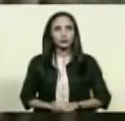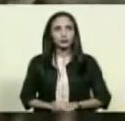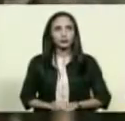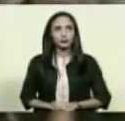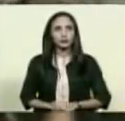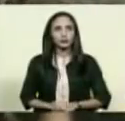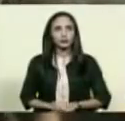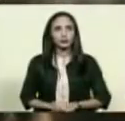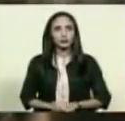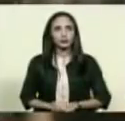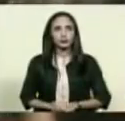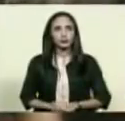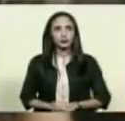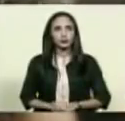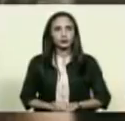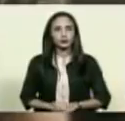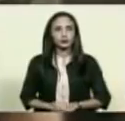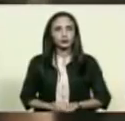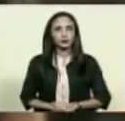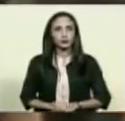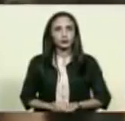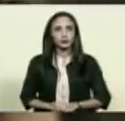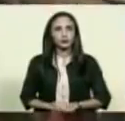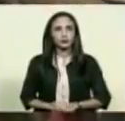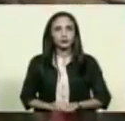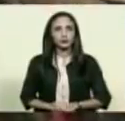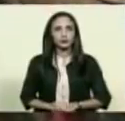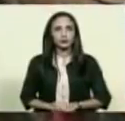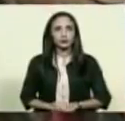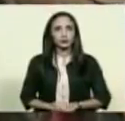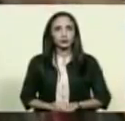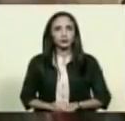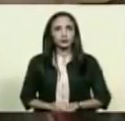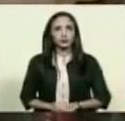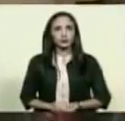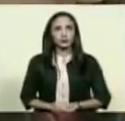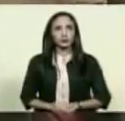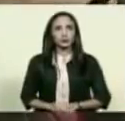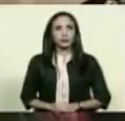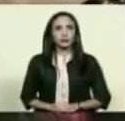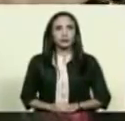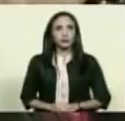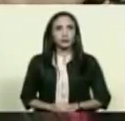Robert Zapoleo, el constituyente Oliver Guzmán.